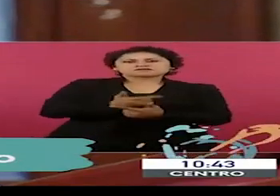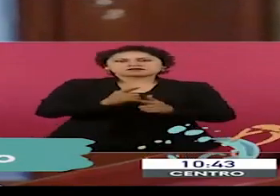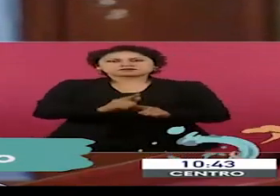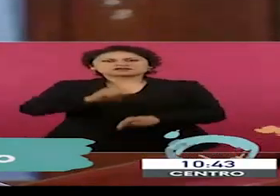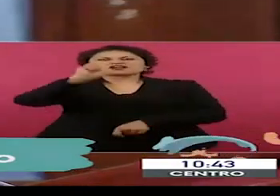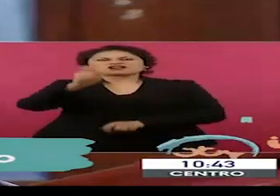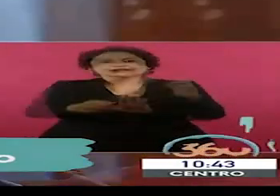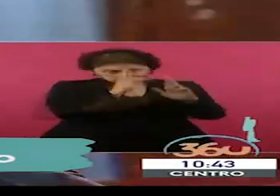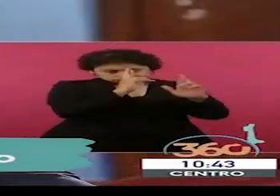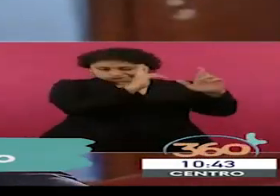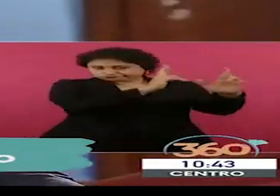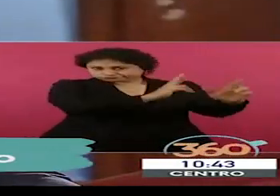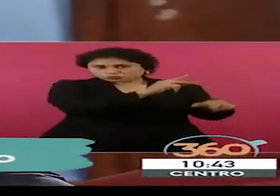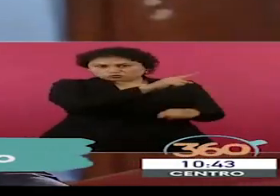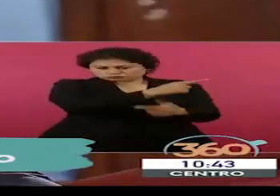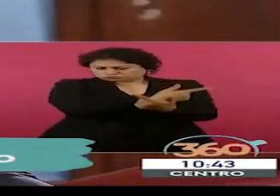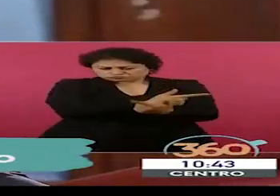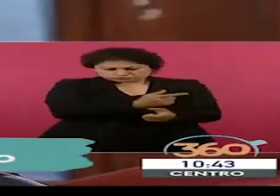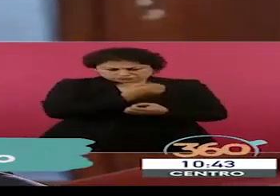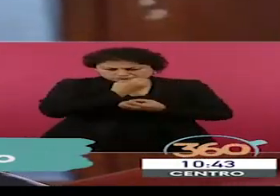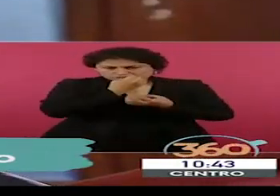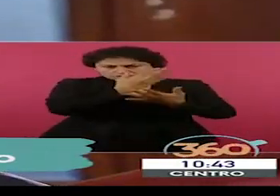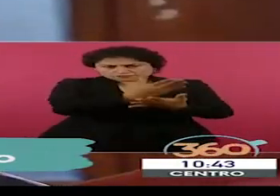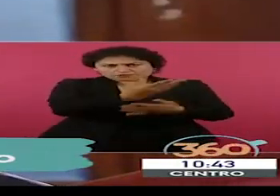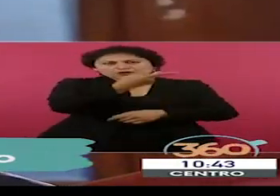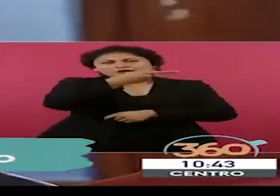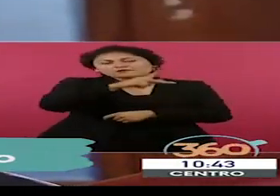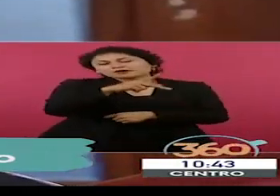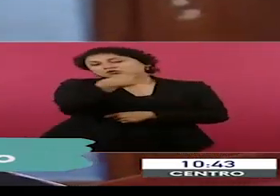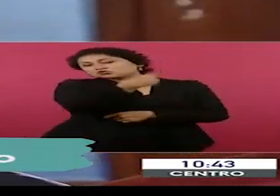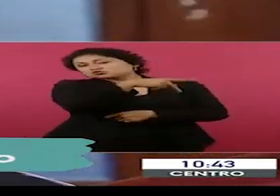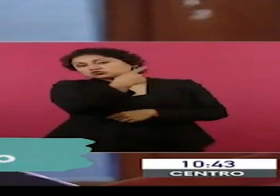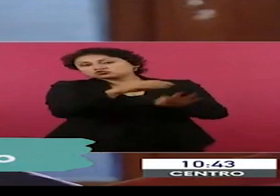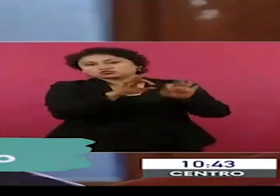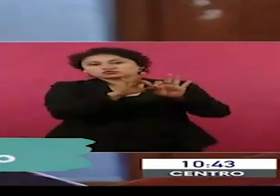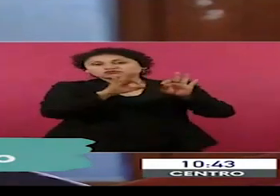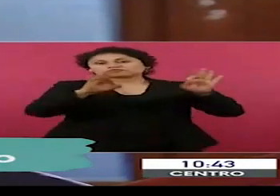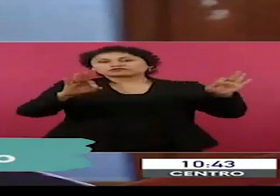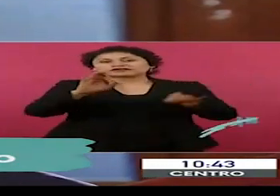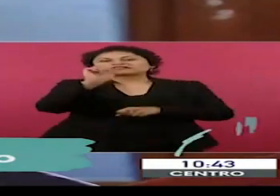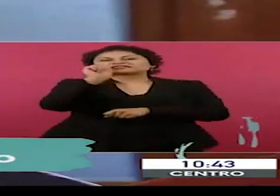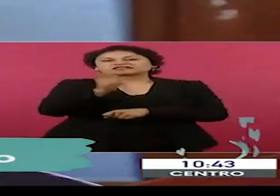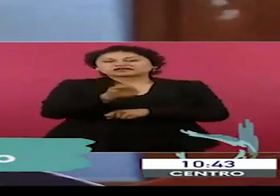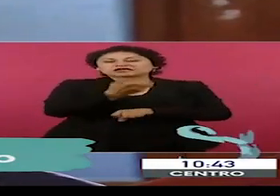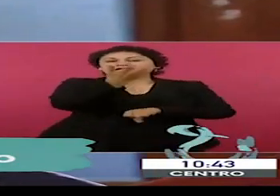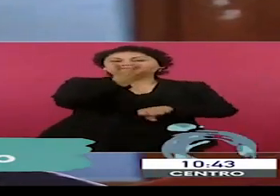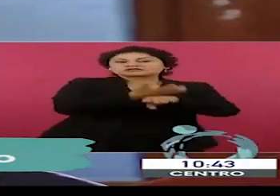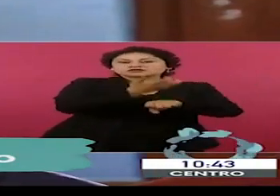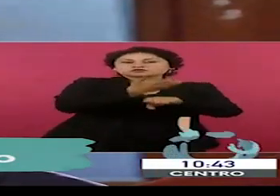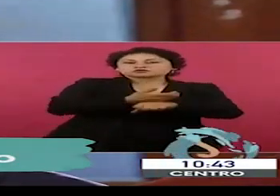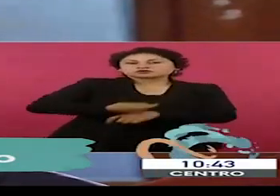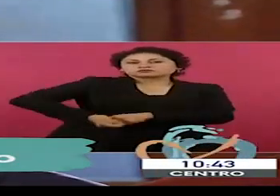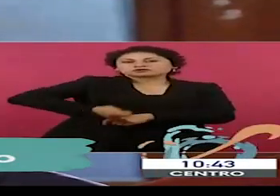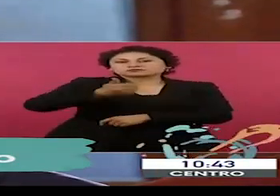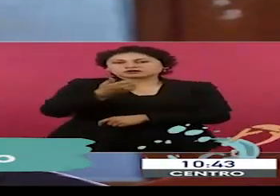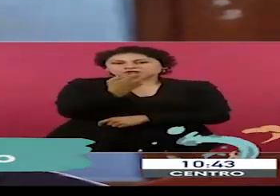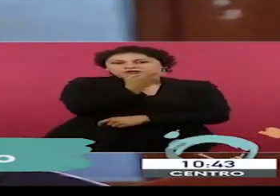con todo respeto el lema Estados Unidos primero es una falacia